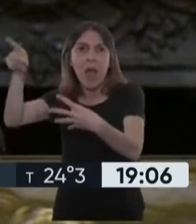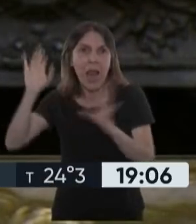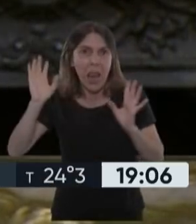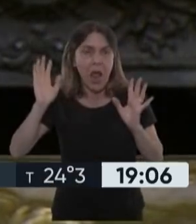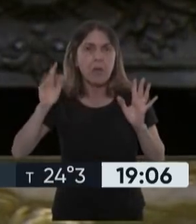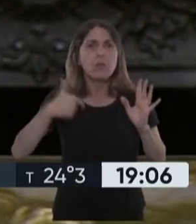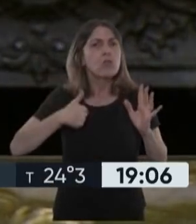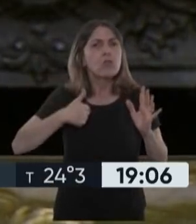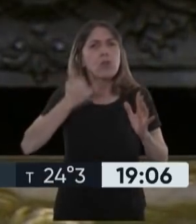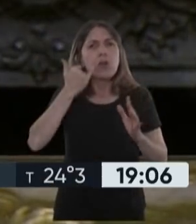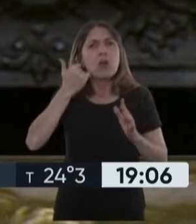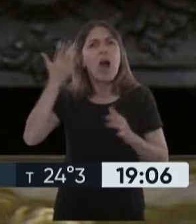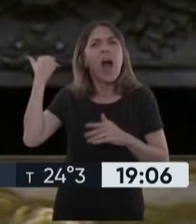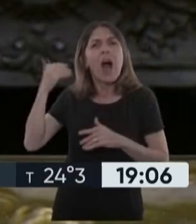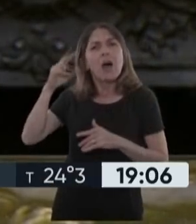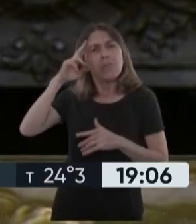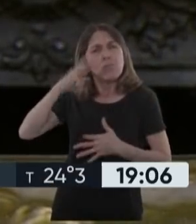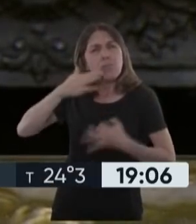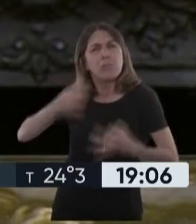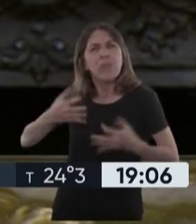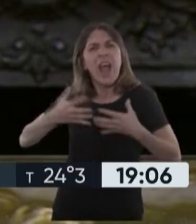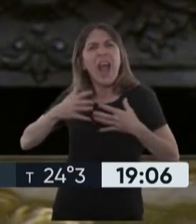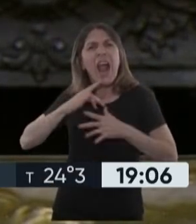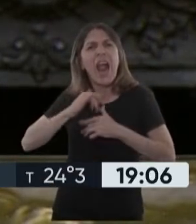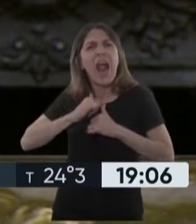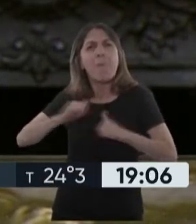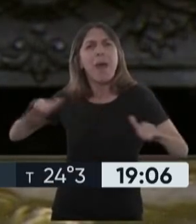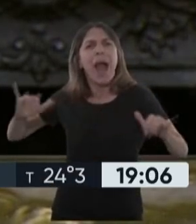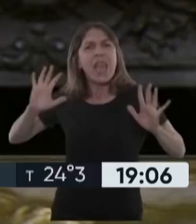Yo me comprometí en campaña a